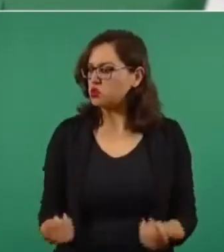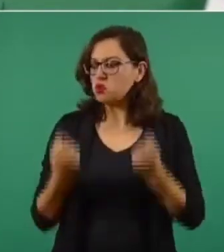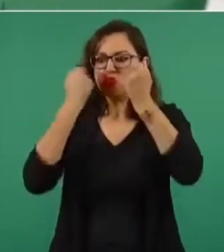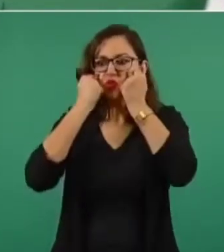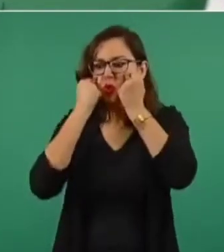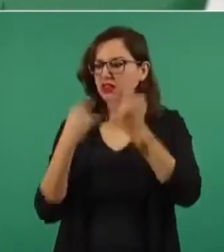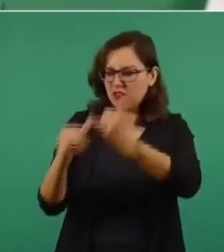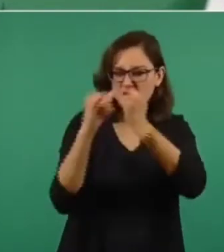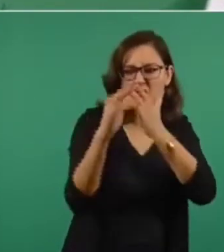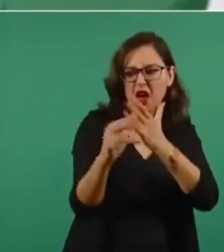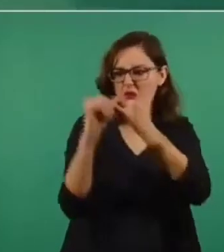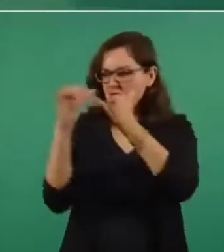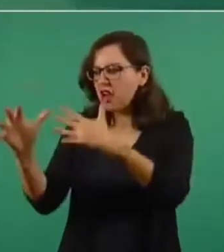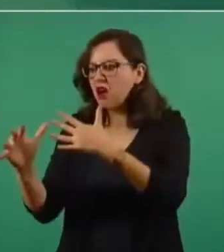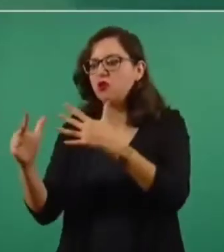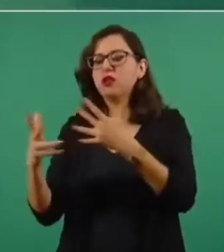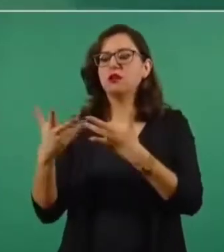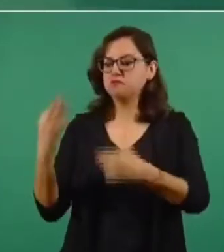robarnos